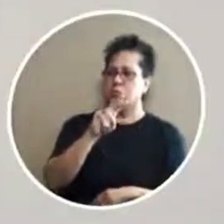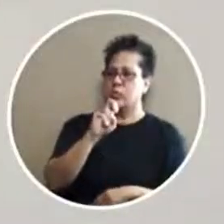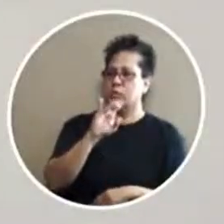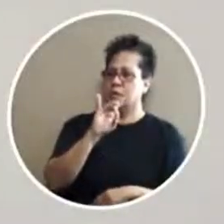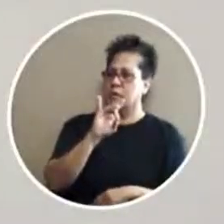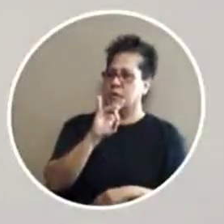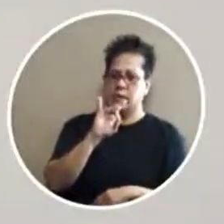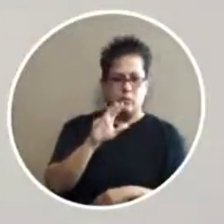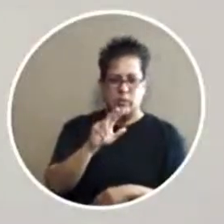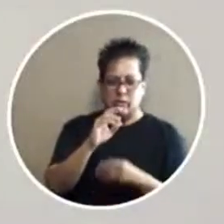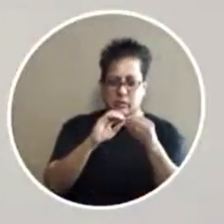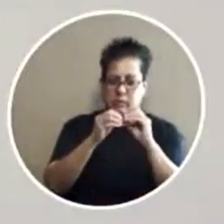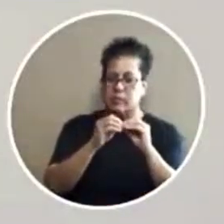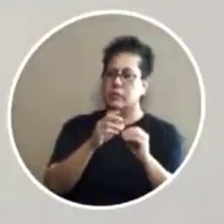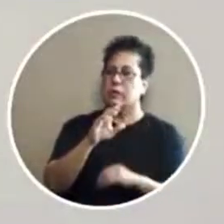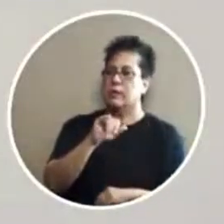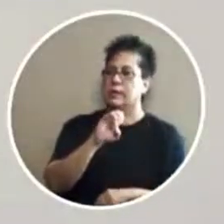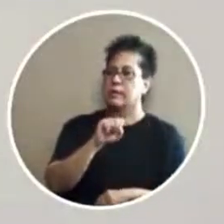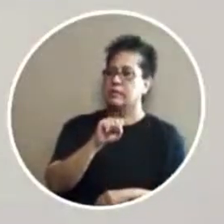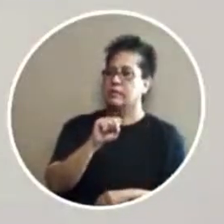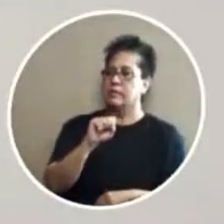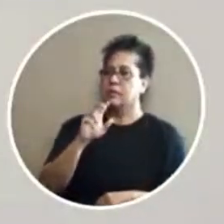y encontramos que casi